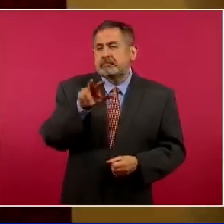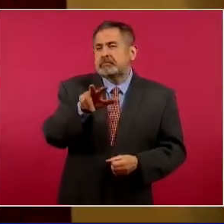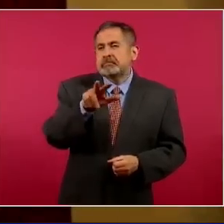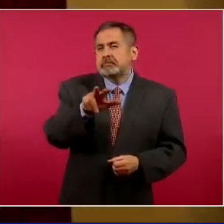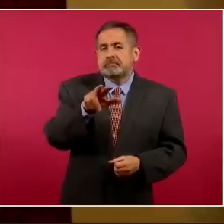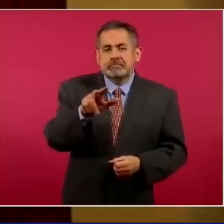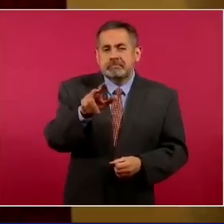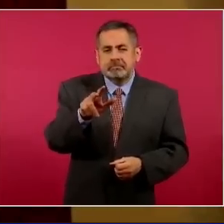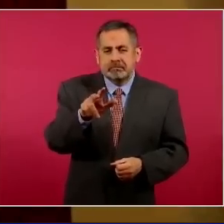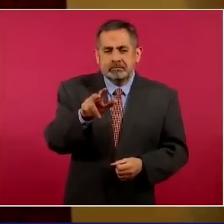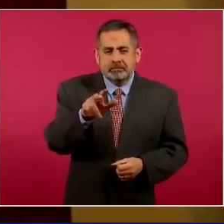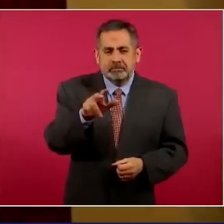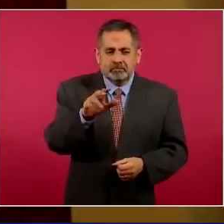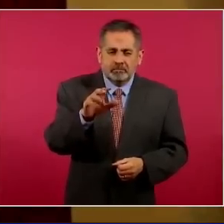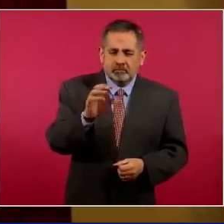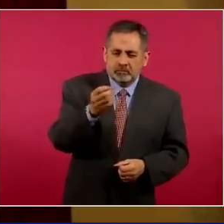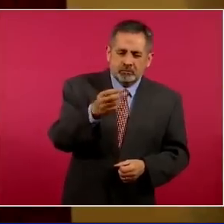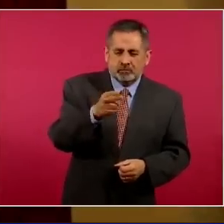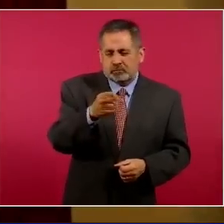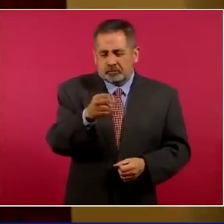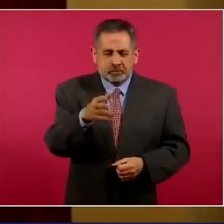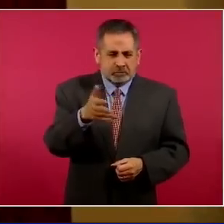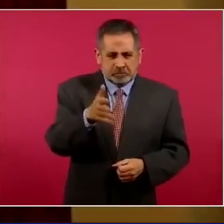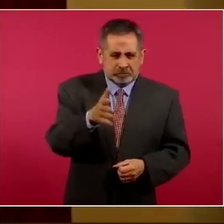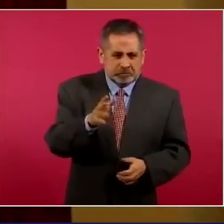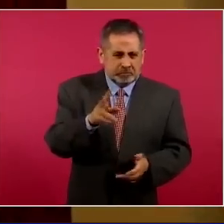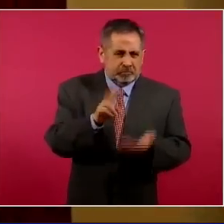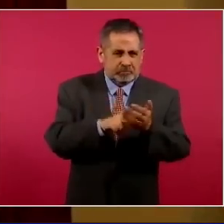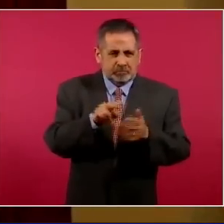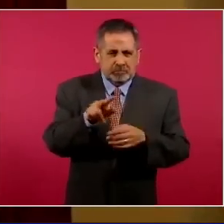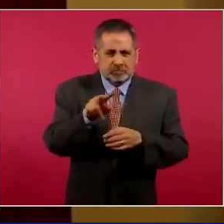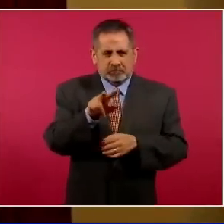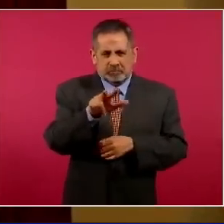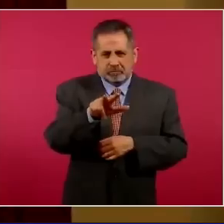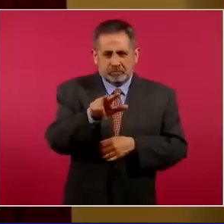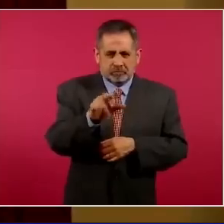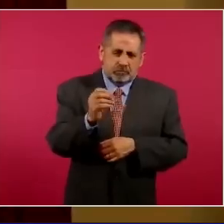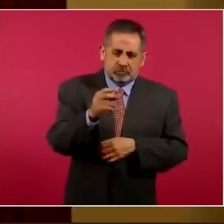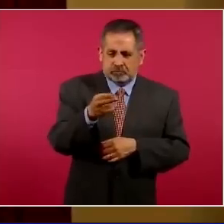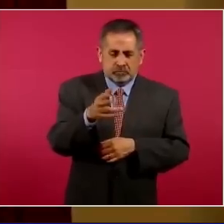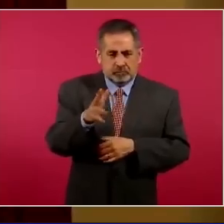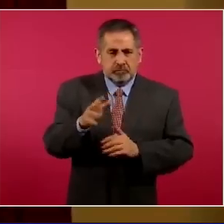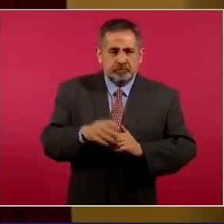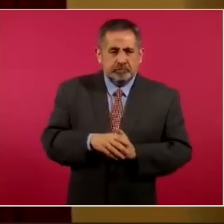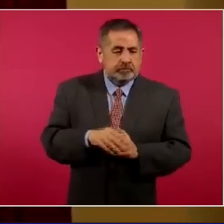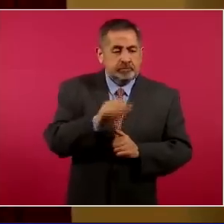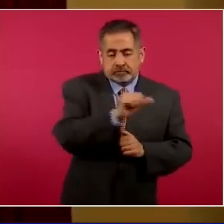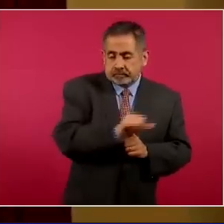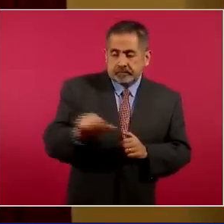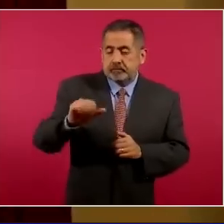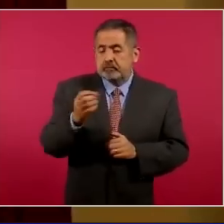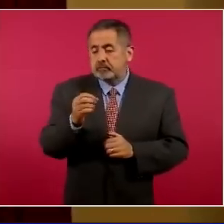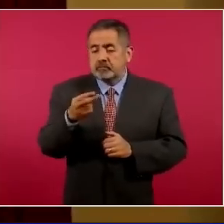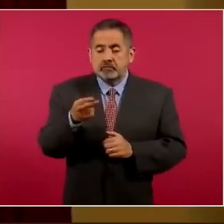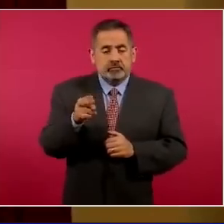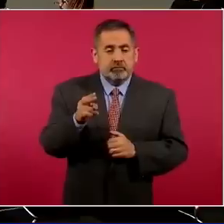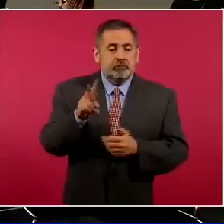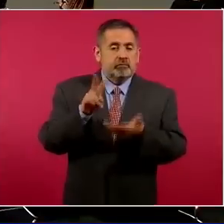18 octubre, noviembre del 2018 a octubre, noviembre del